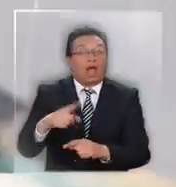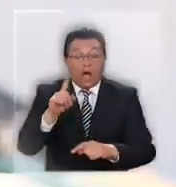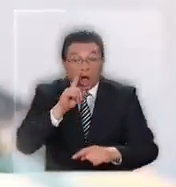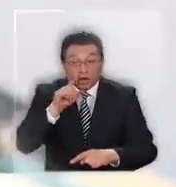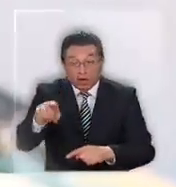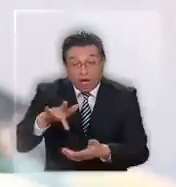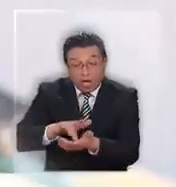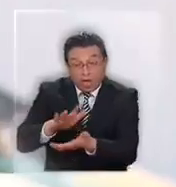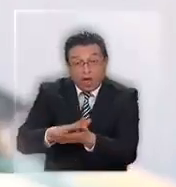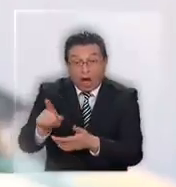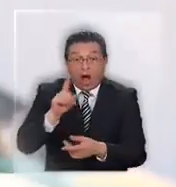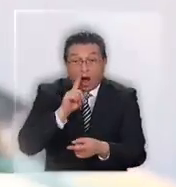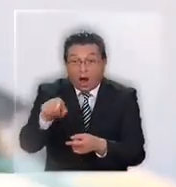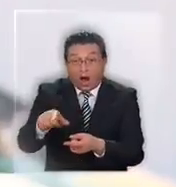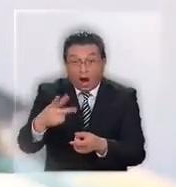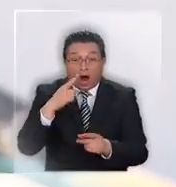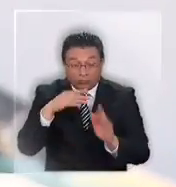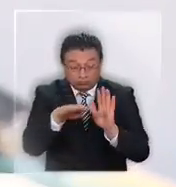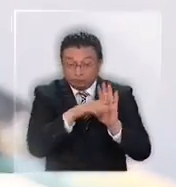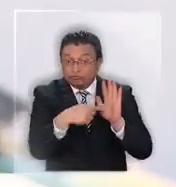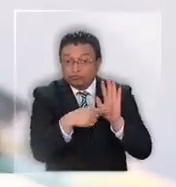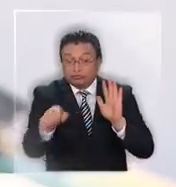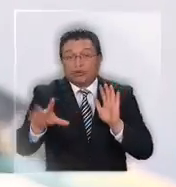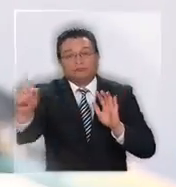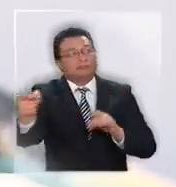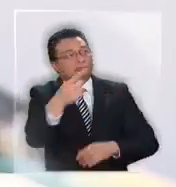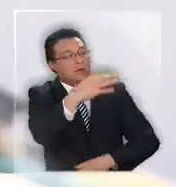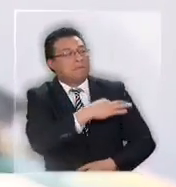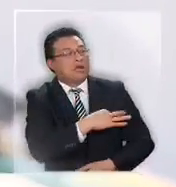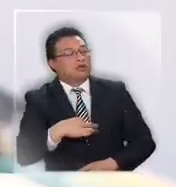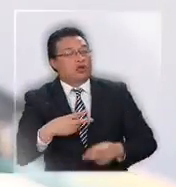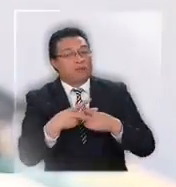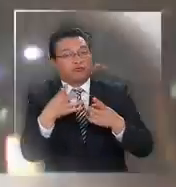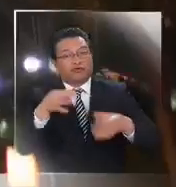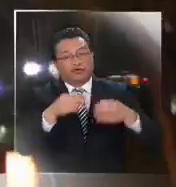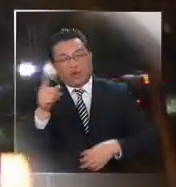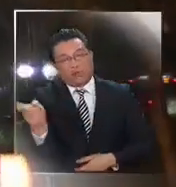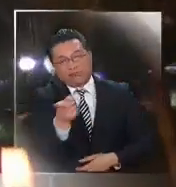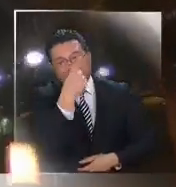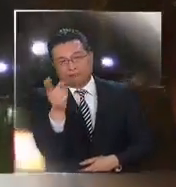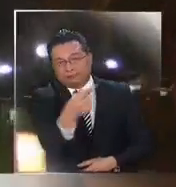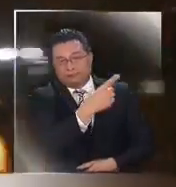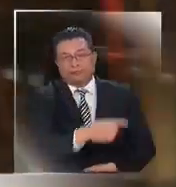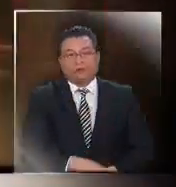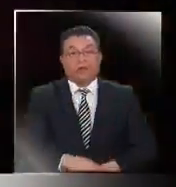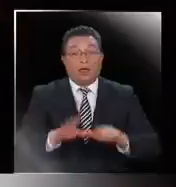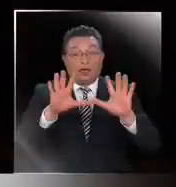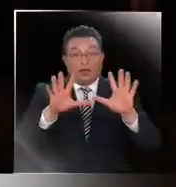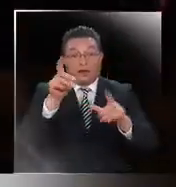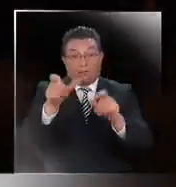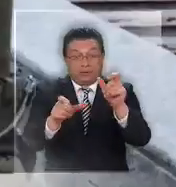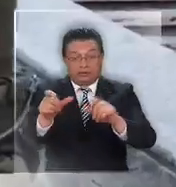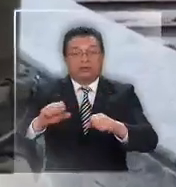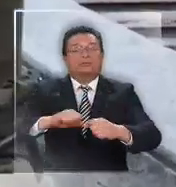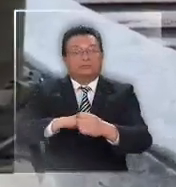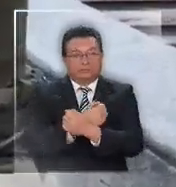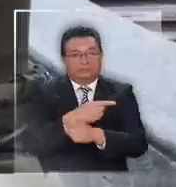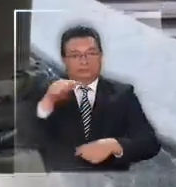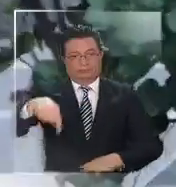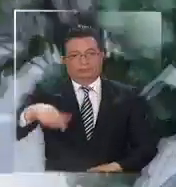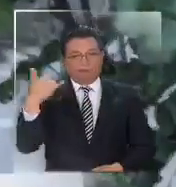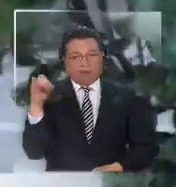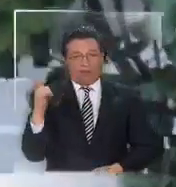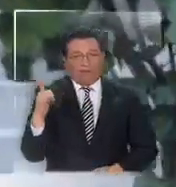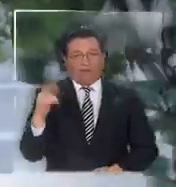de detención vigente, se contacta al Ministerio Público, al tribunal pertinente. En total, 10 personas resultaron detenidas este jueves en la